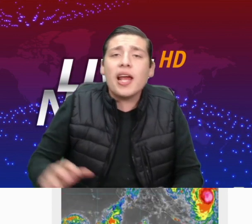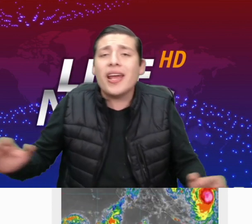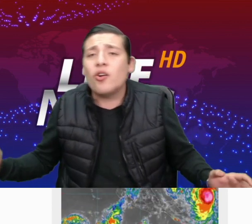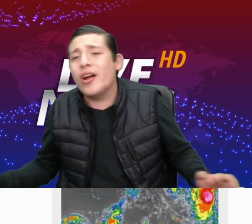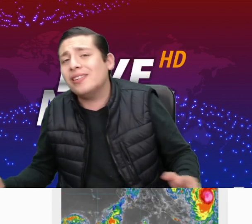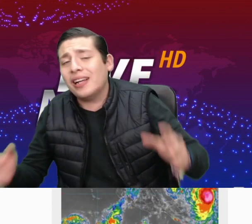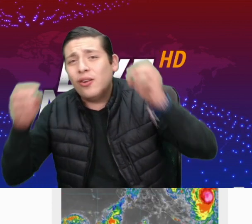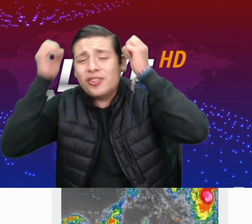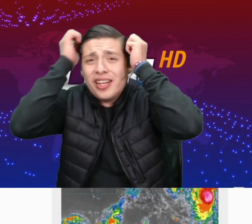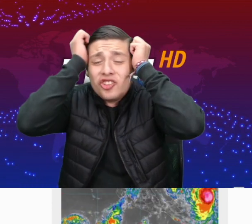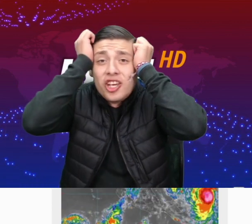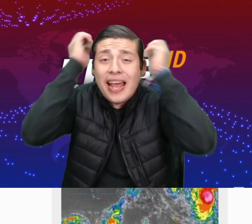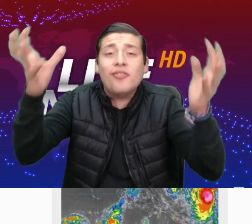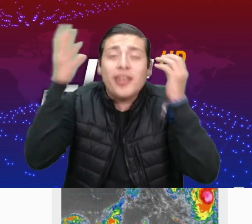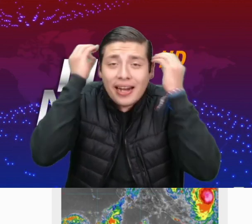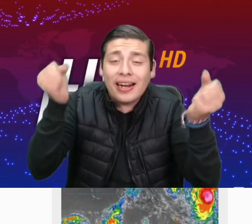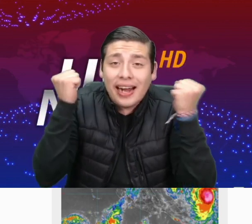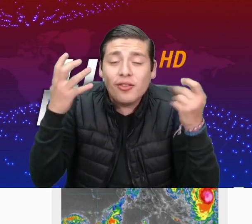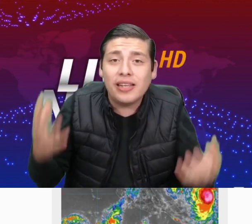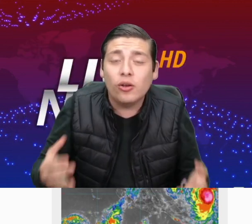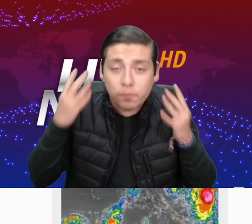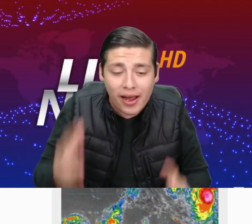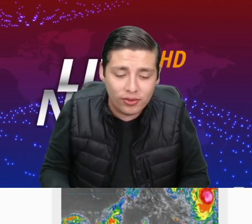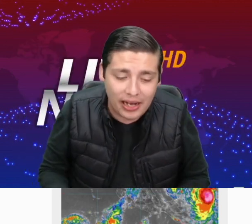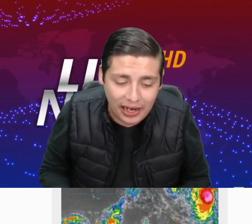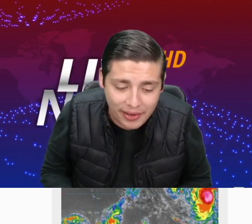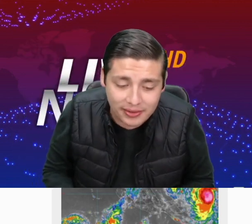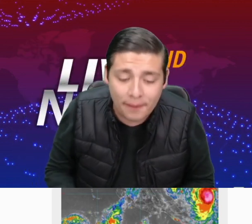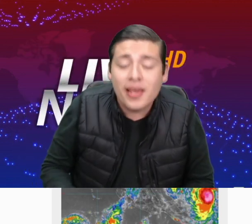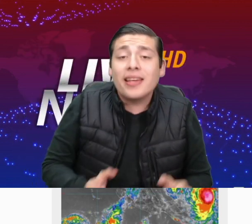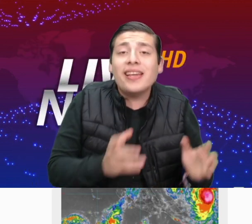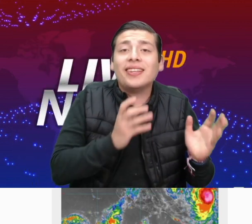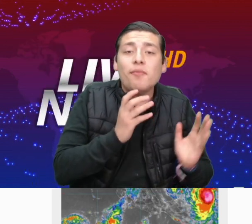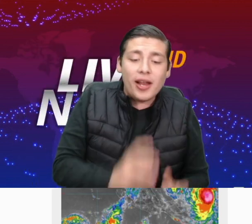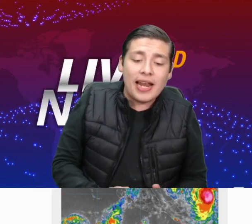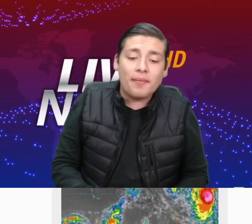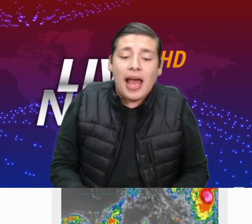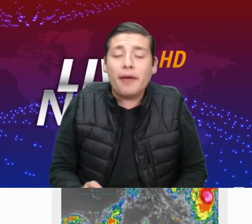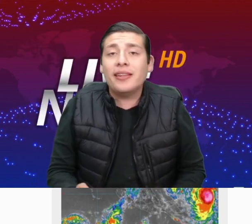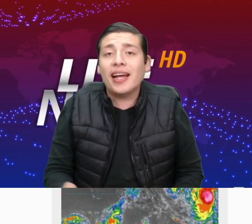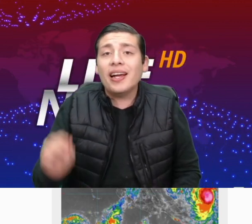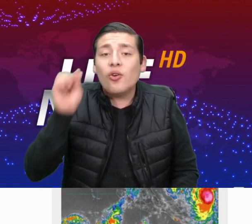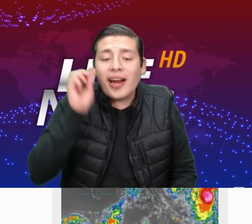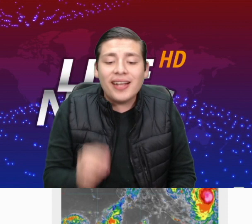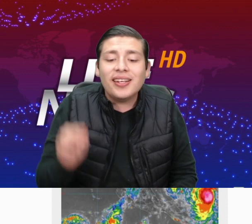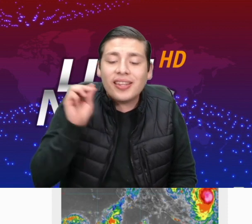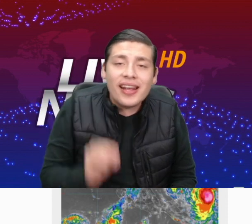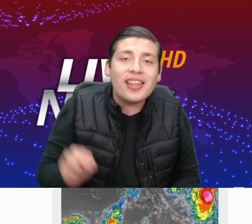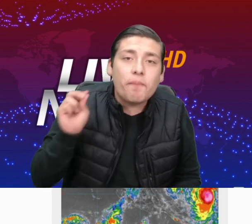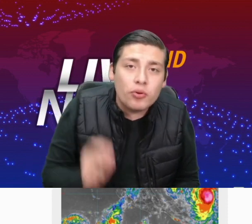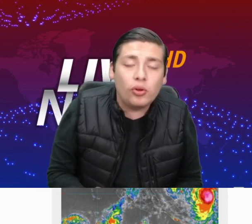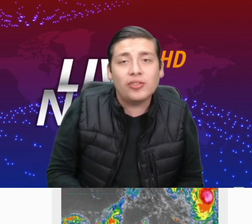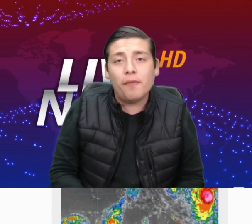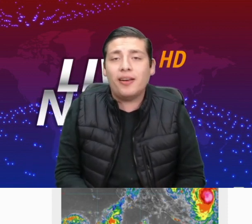una encuesta que los tiene chillando y arrancándose los pelos de la cabeza. Y es que Morena aventaja con casi